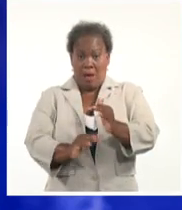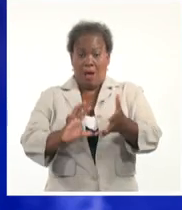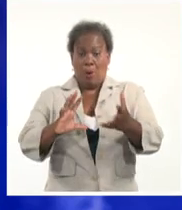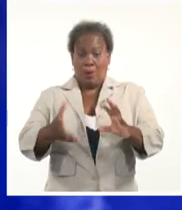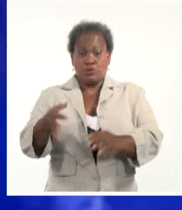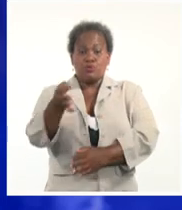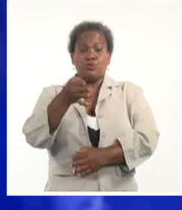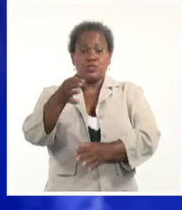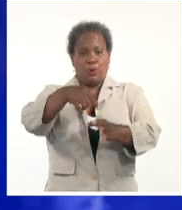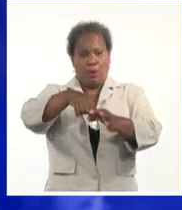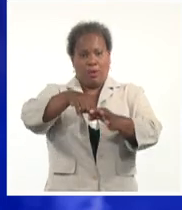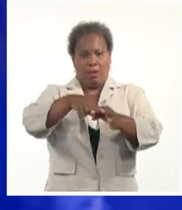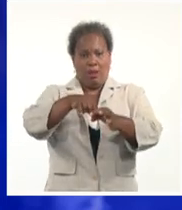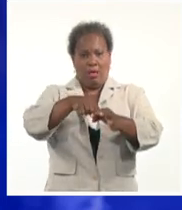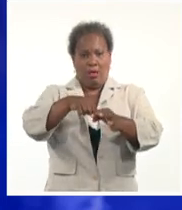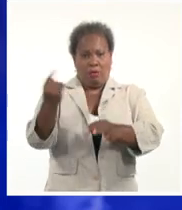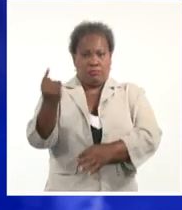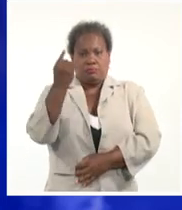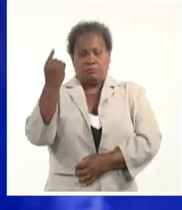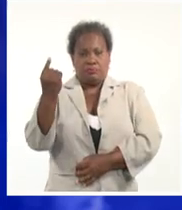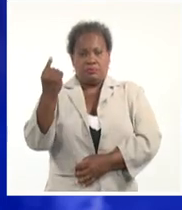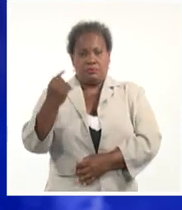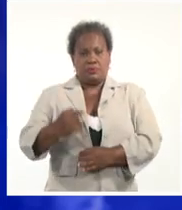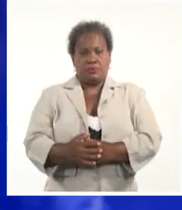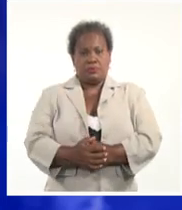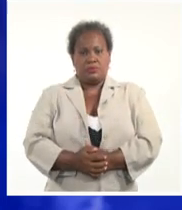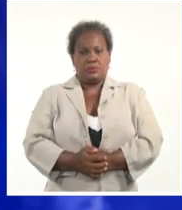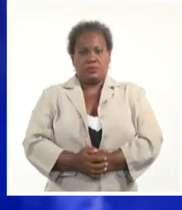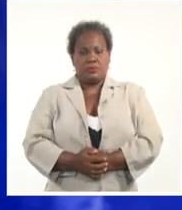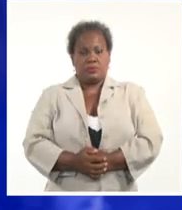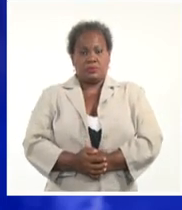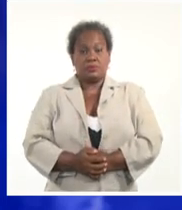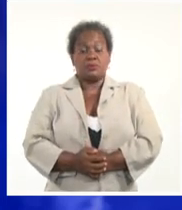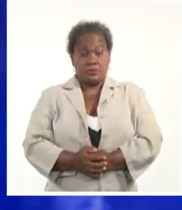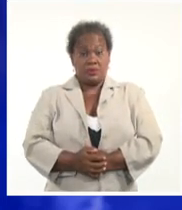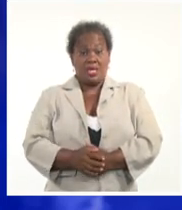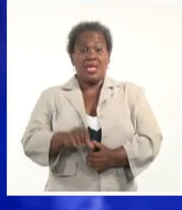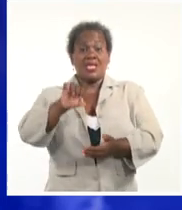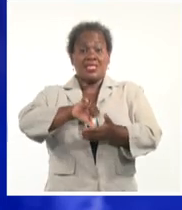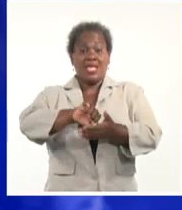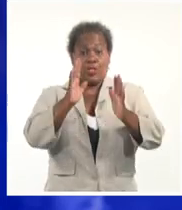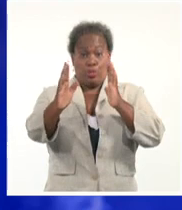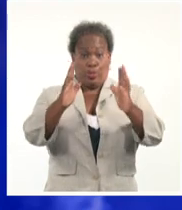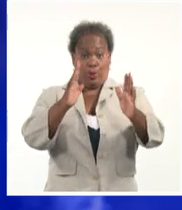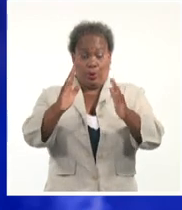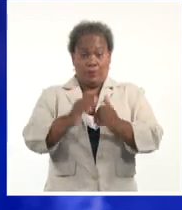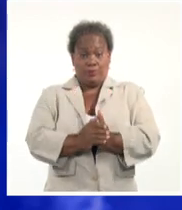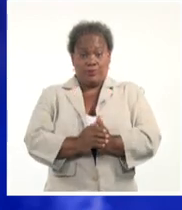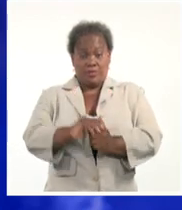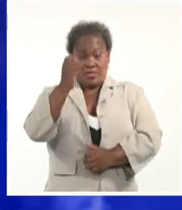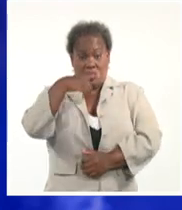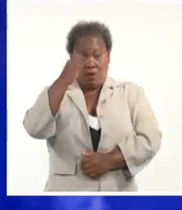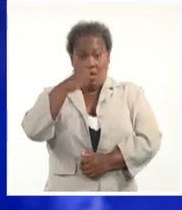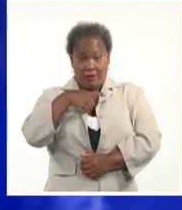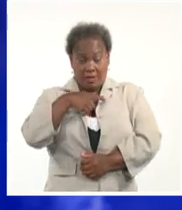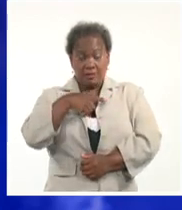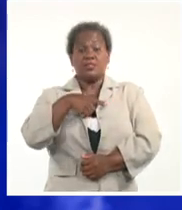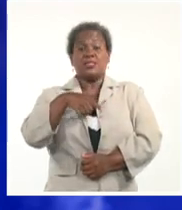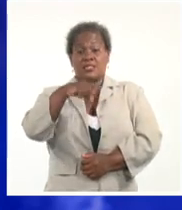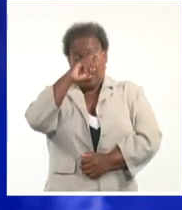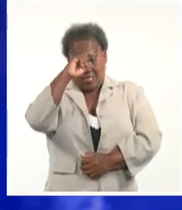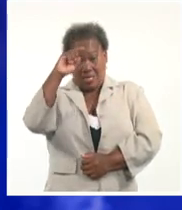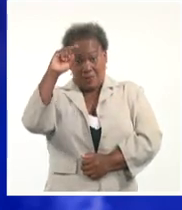municipio especial Isla de la Juventud. En el centro del país, Ciego de Ávila y Santi Espíritu con